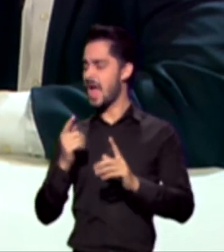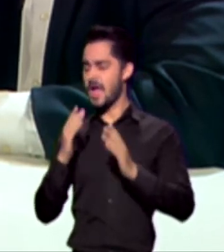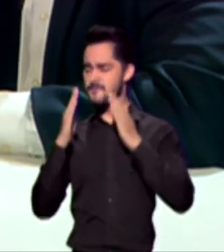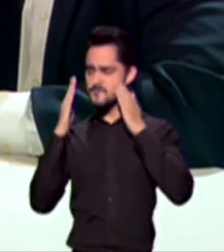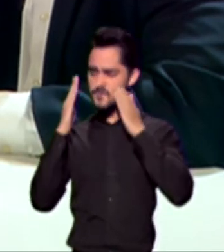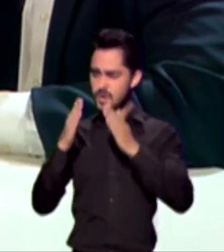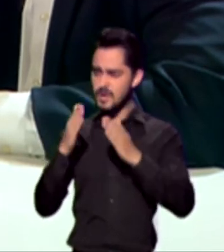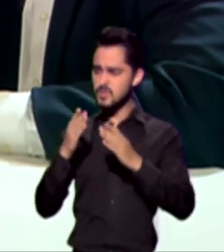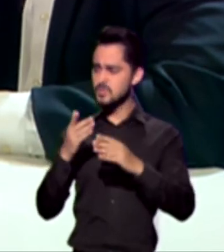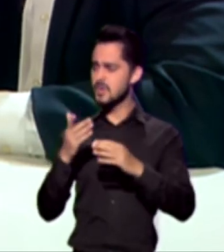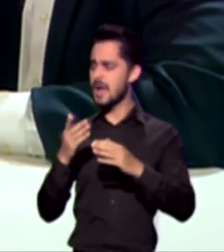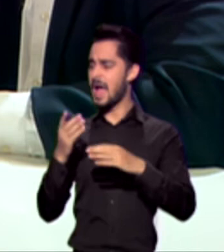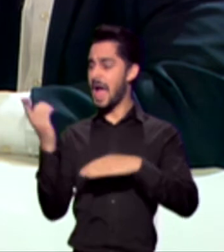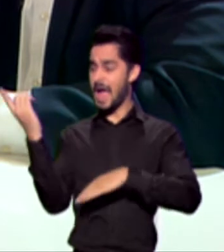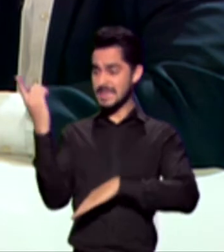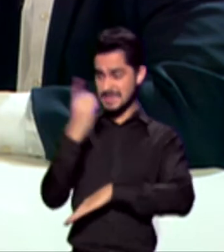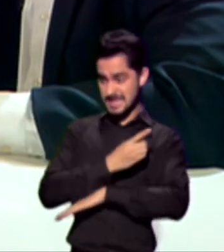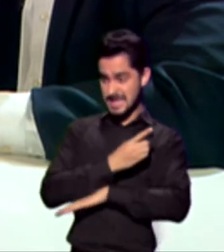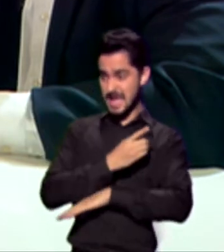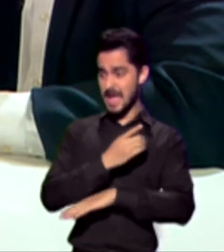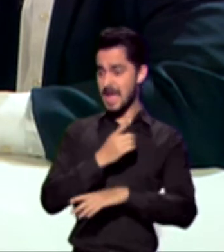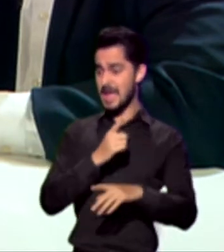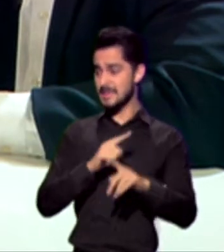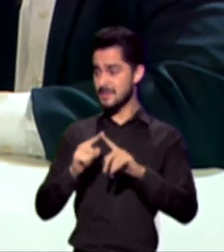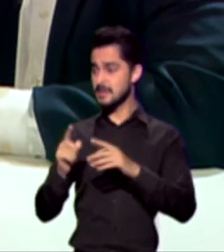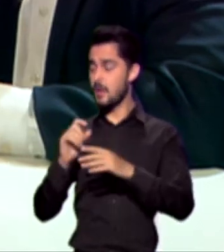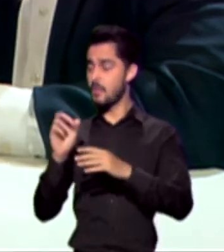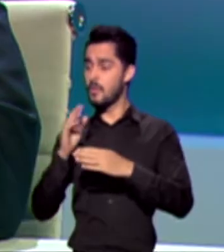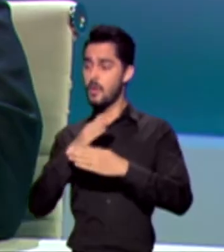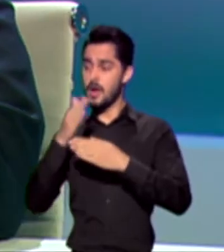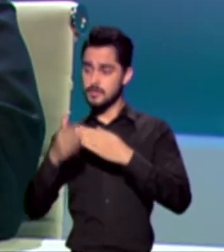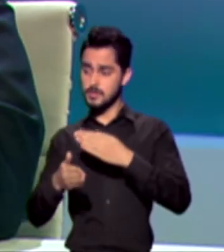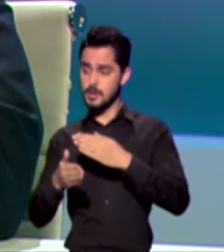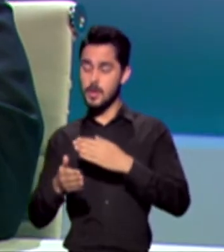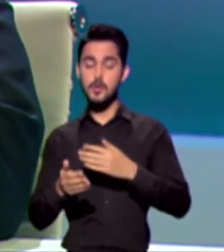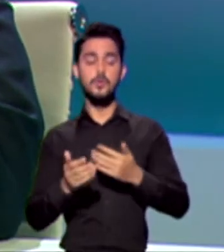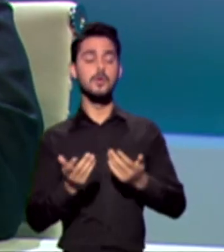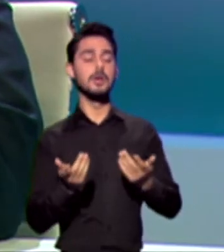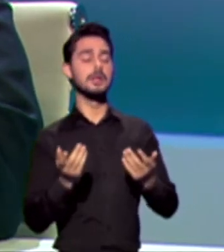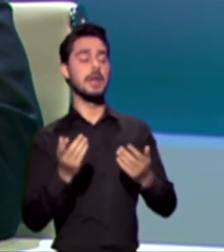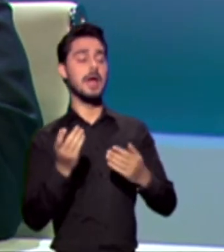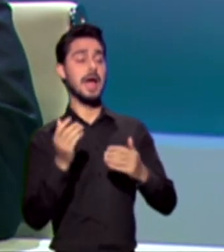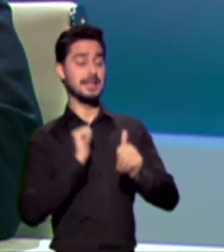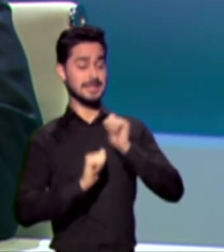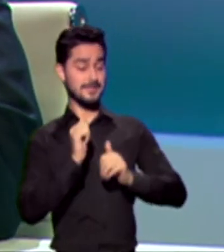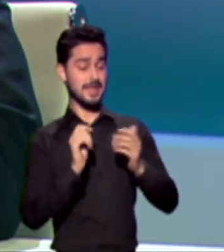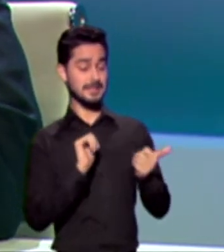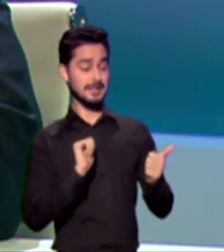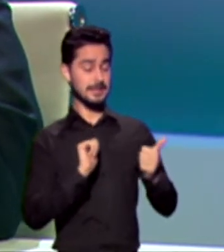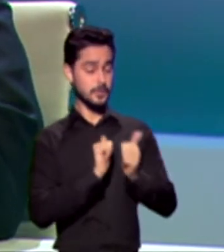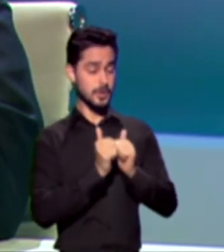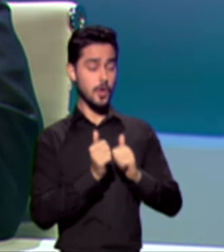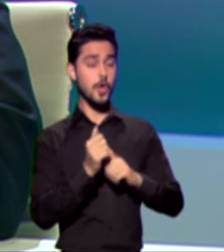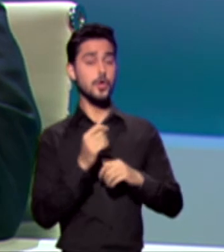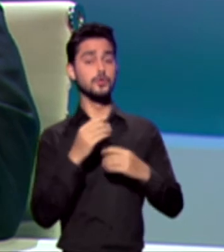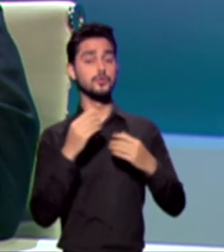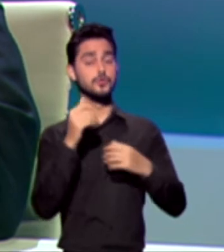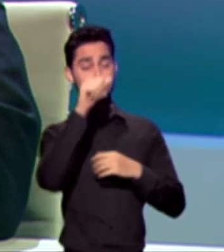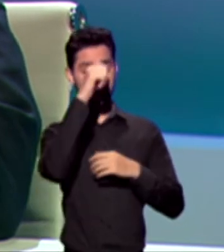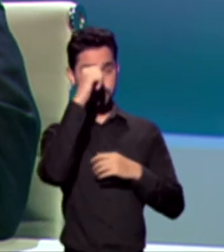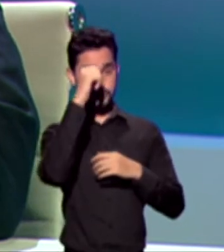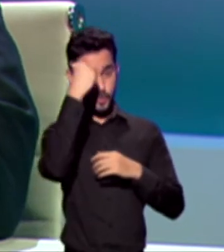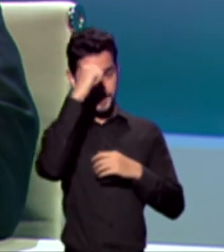días que se desarrollan los eventos o específicamente al finalizar los mismos? Los eventos deportivos comienzan el domingo 10 de abril, cierran